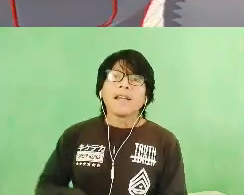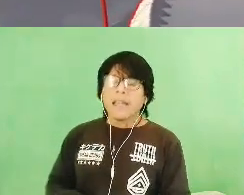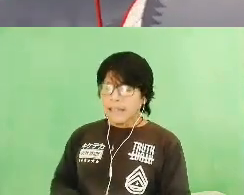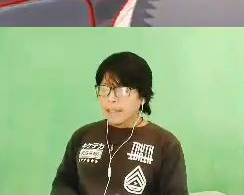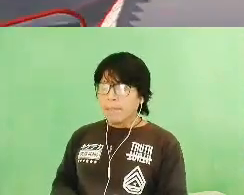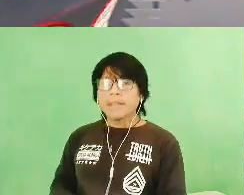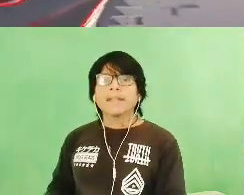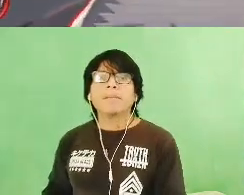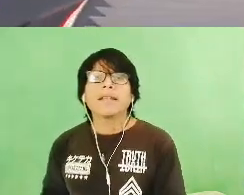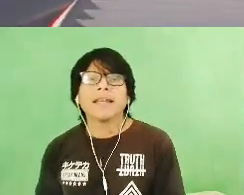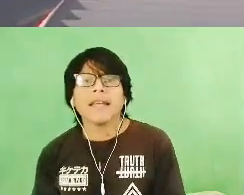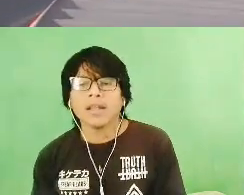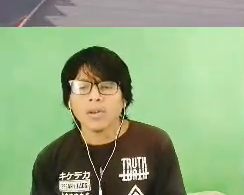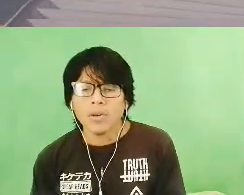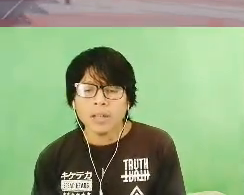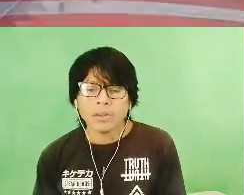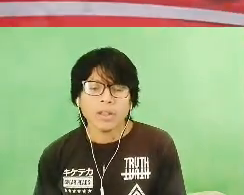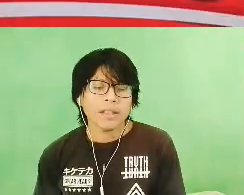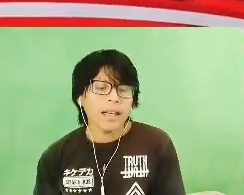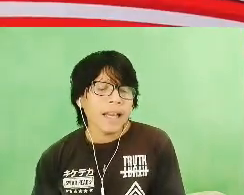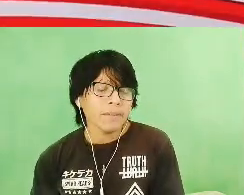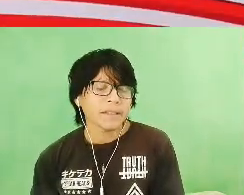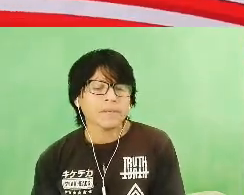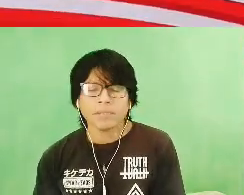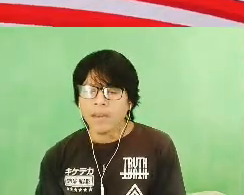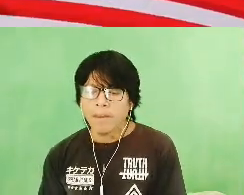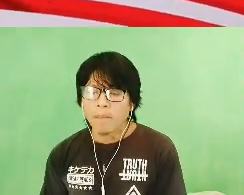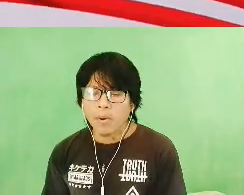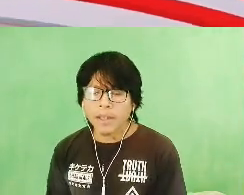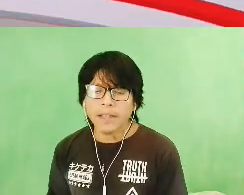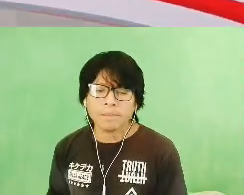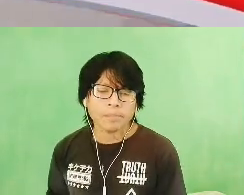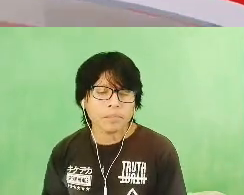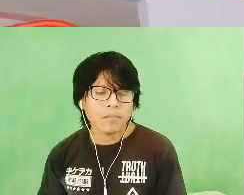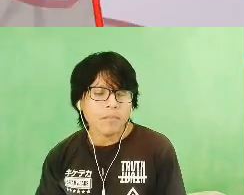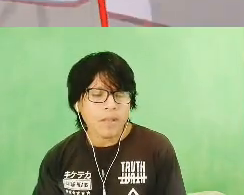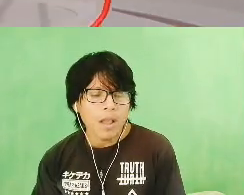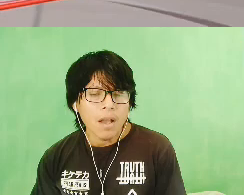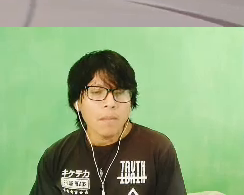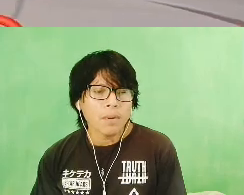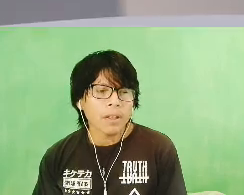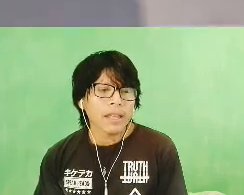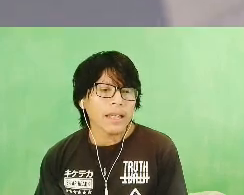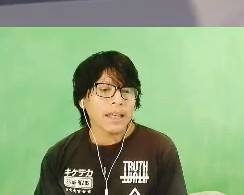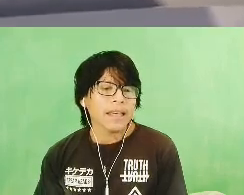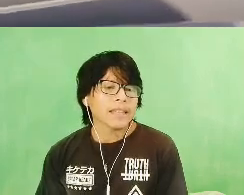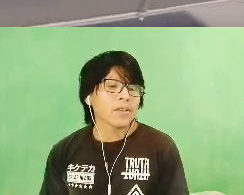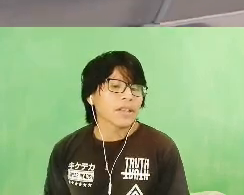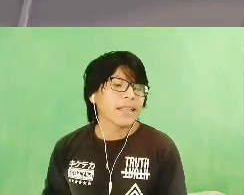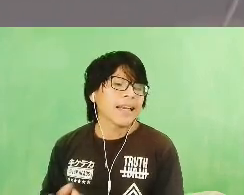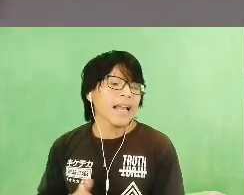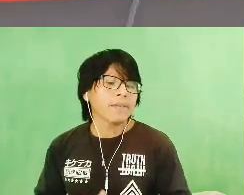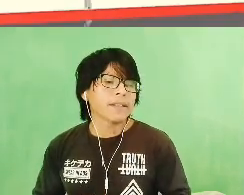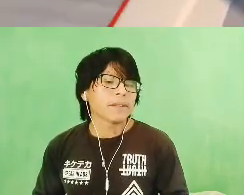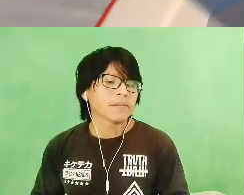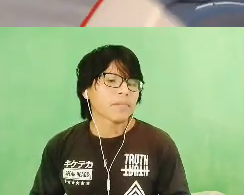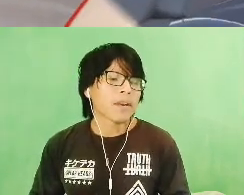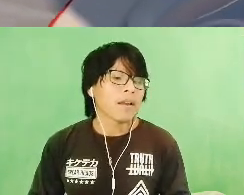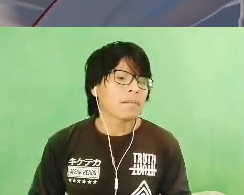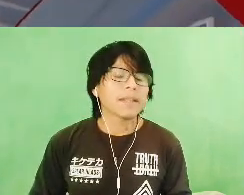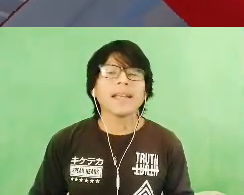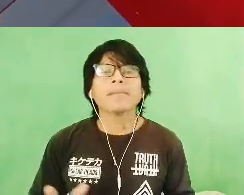es precisamente en torno a Xochitl Gálvez. ¿Por qué? Porque Xochitl